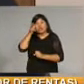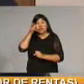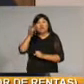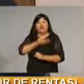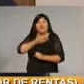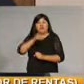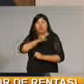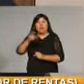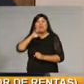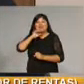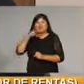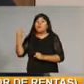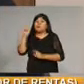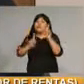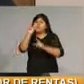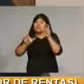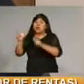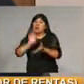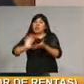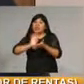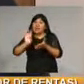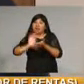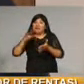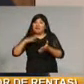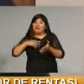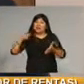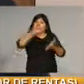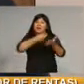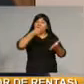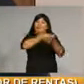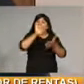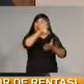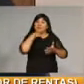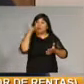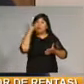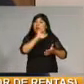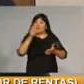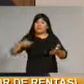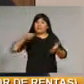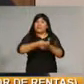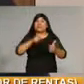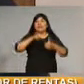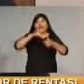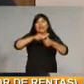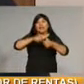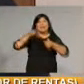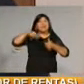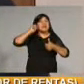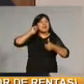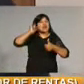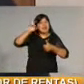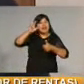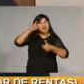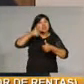los deudores del fisco provincial esto es deudores de impuestos sobre los ingresos brutos o impuestos de sellos impuesto inmobiliario